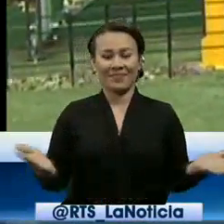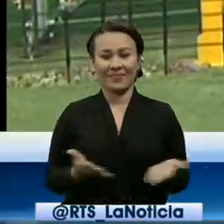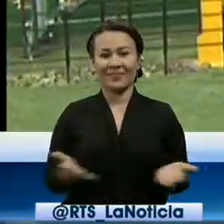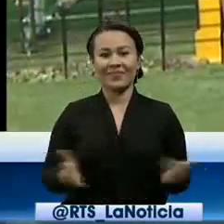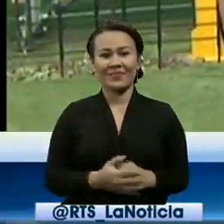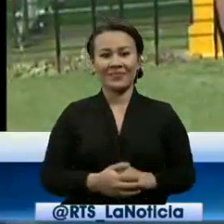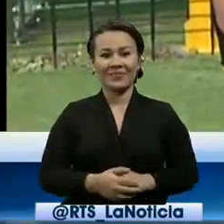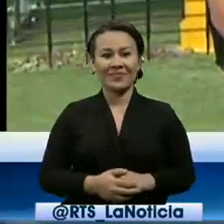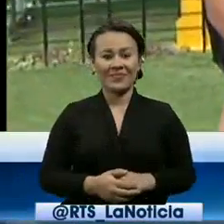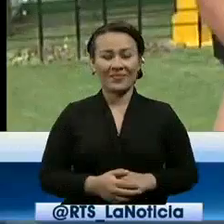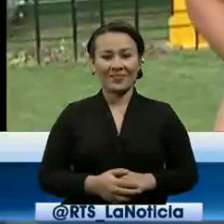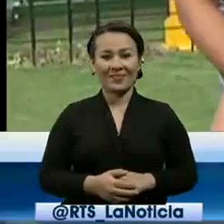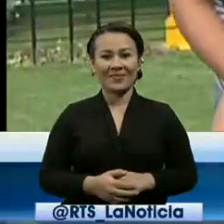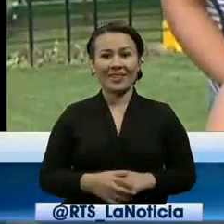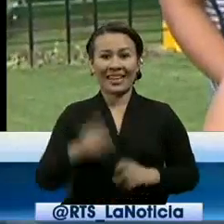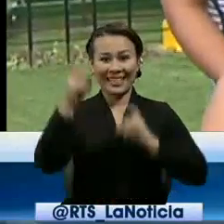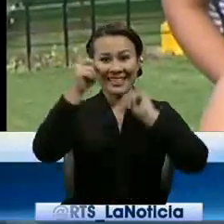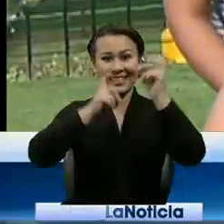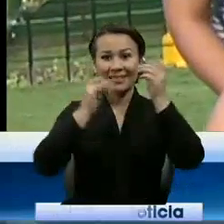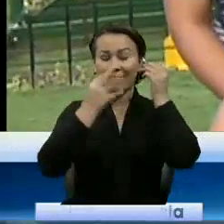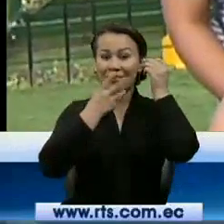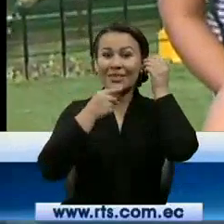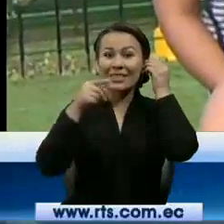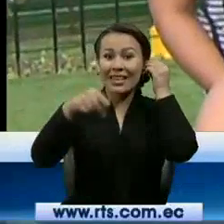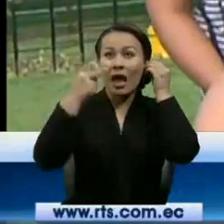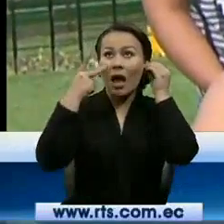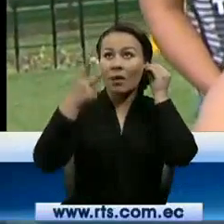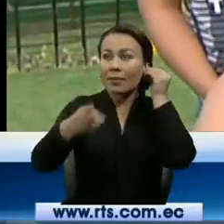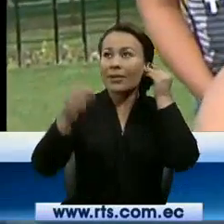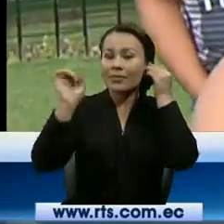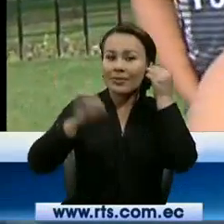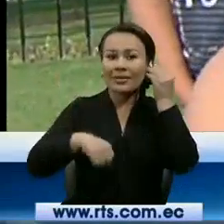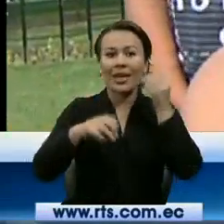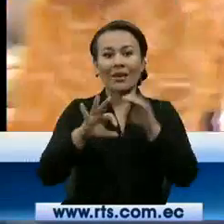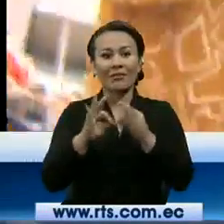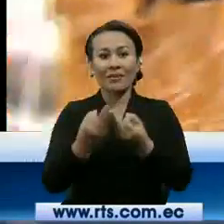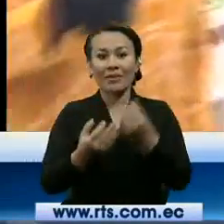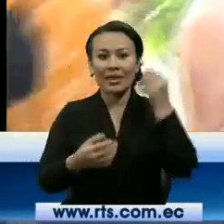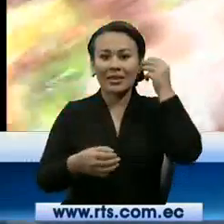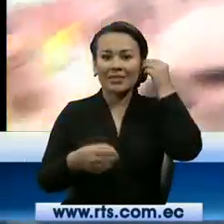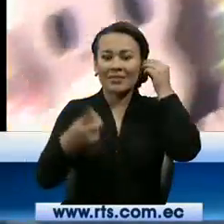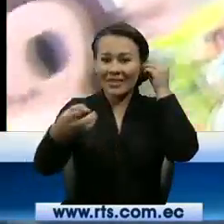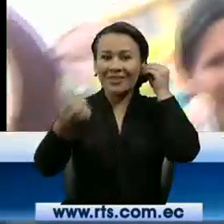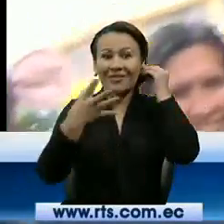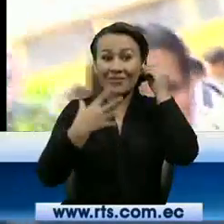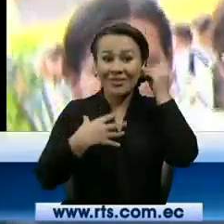lugar atractivo para pasarla bien y sobre todo en familia. Informó Lorena Vaque.